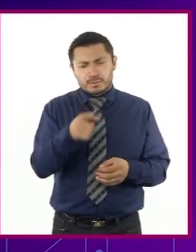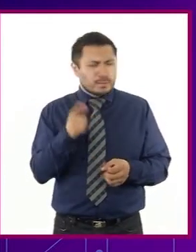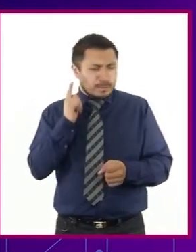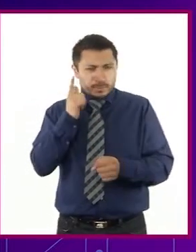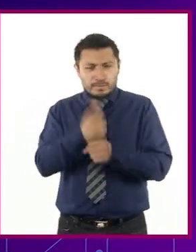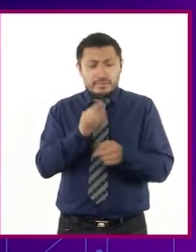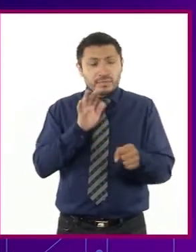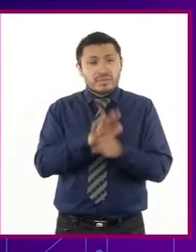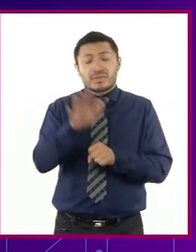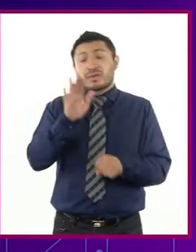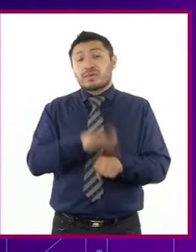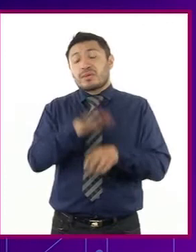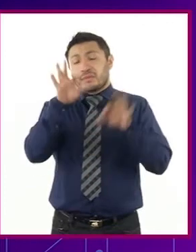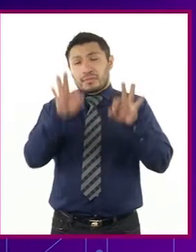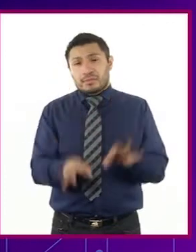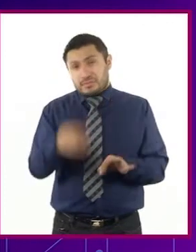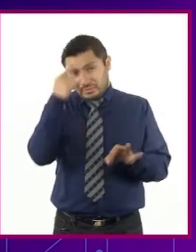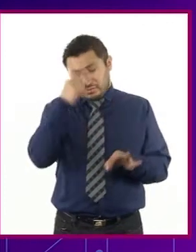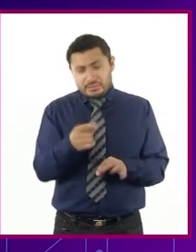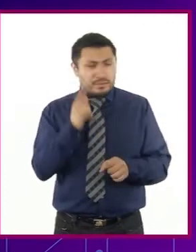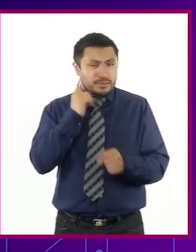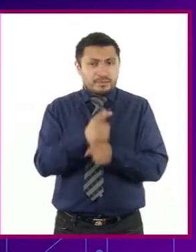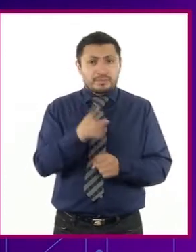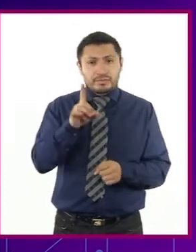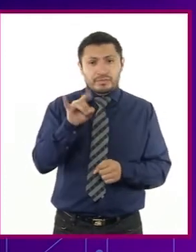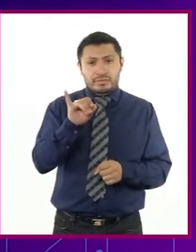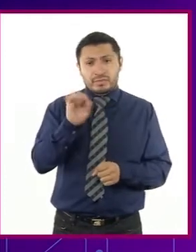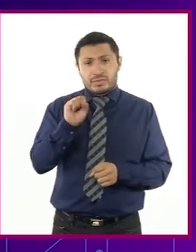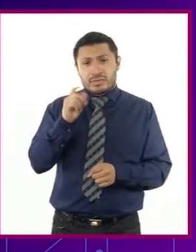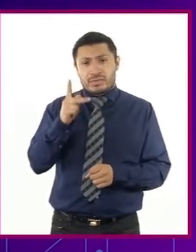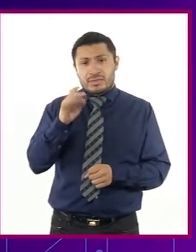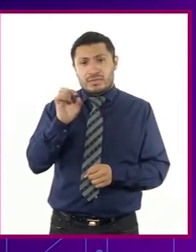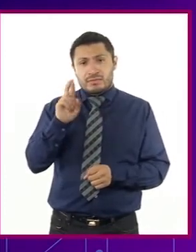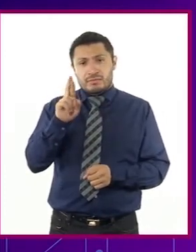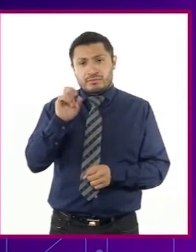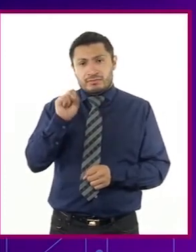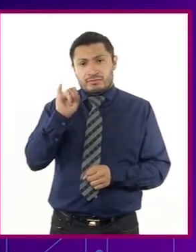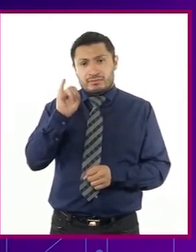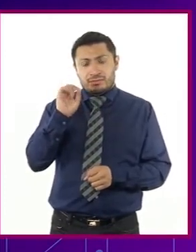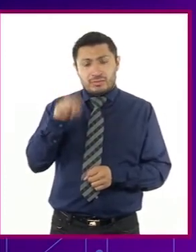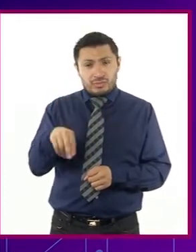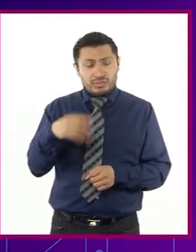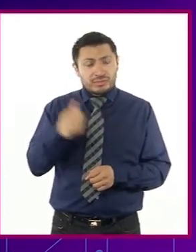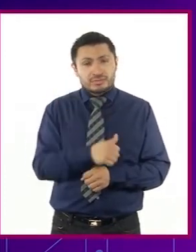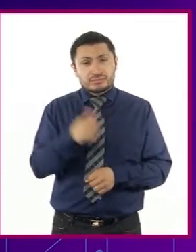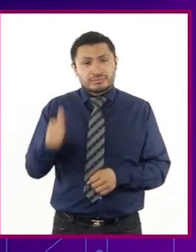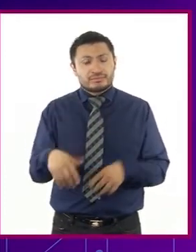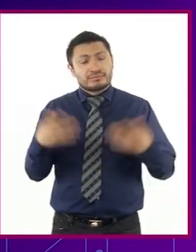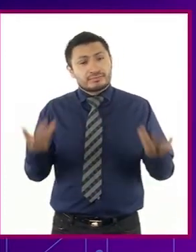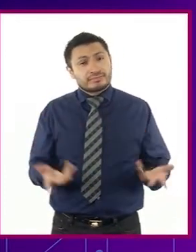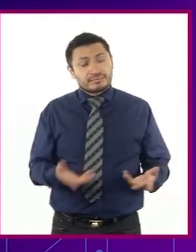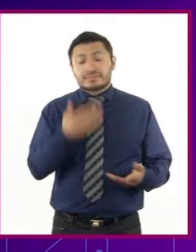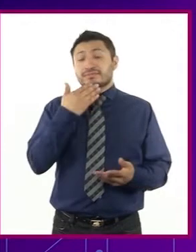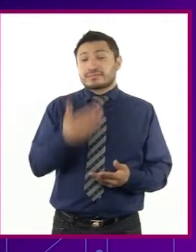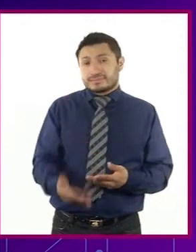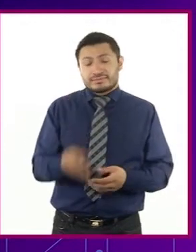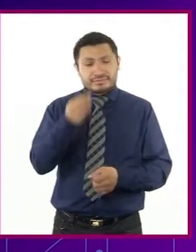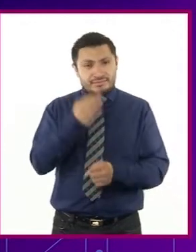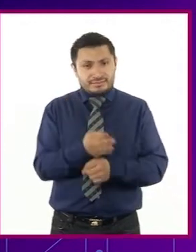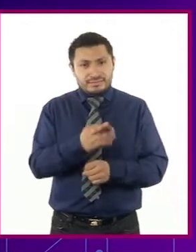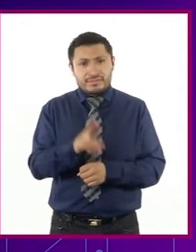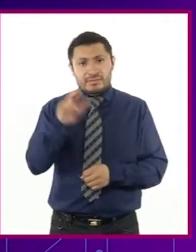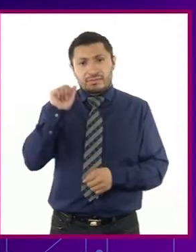es el más apropiado para definir la dispersión de los datos en cada conjunto? Muy bien, en este caso es el